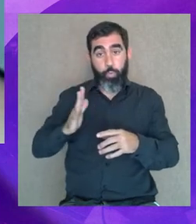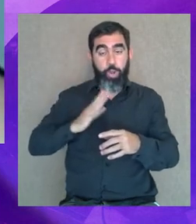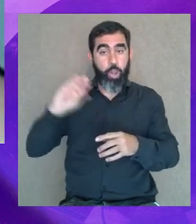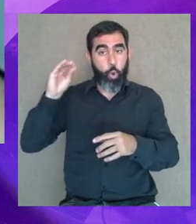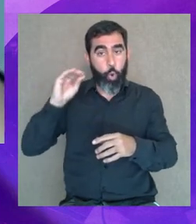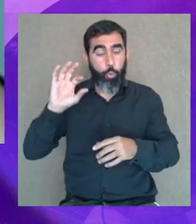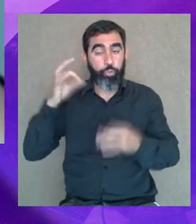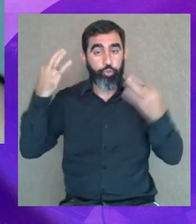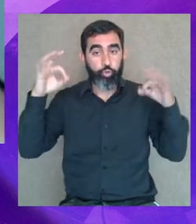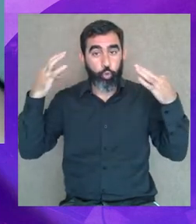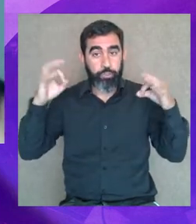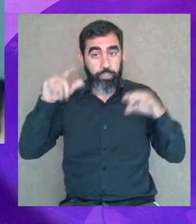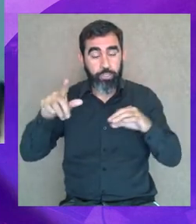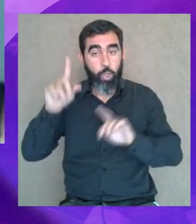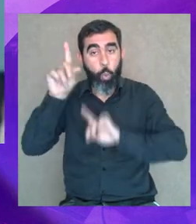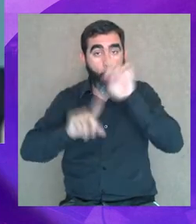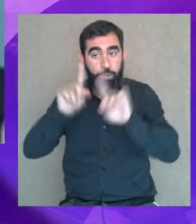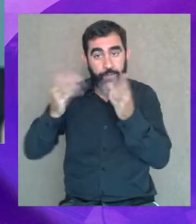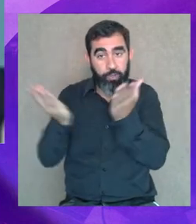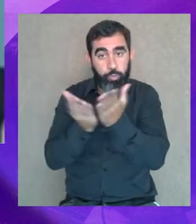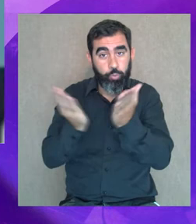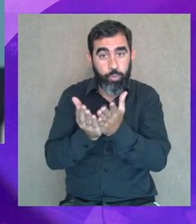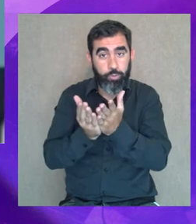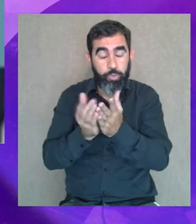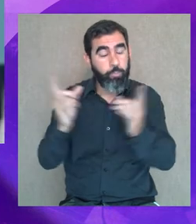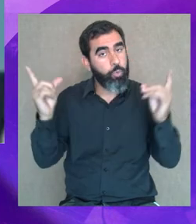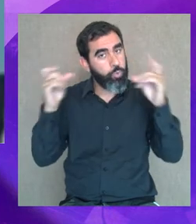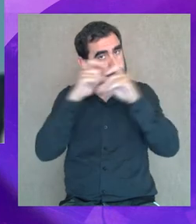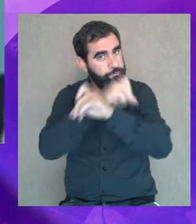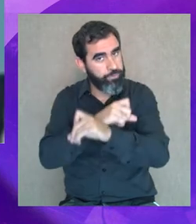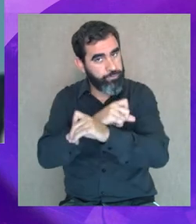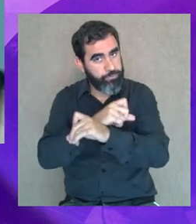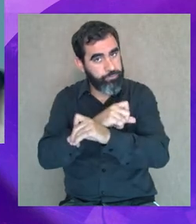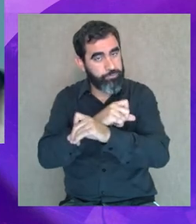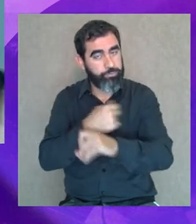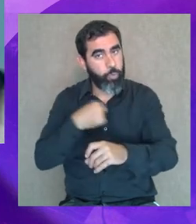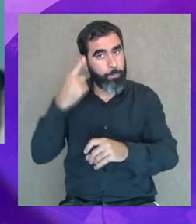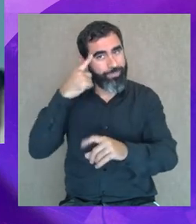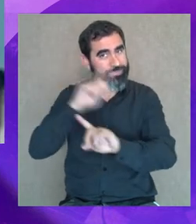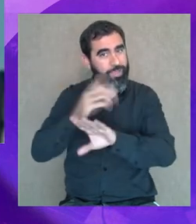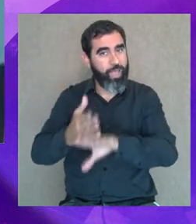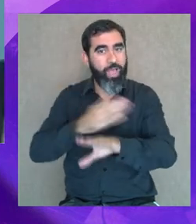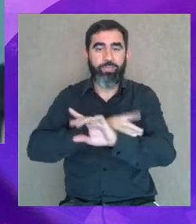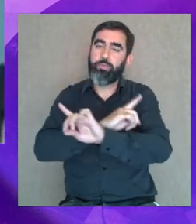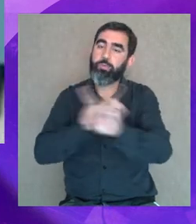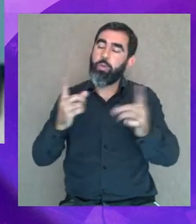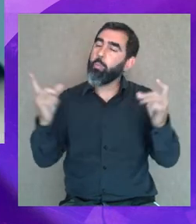joven soltera universitaria y fue muy dura no era lo que yo pensaba